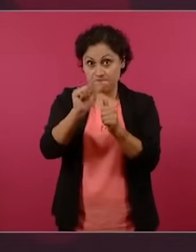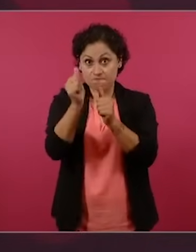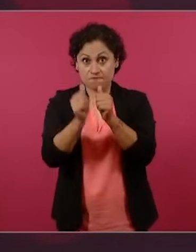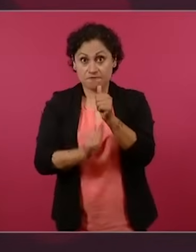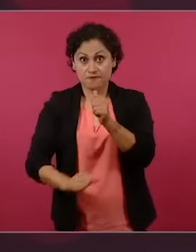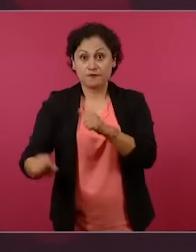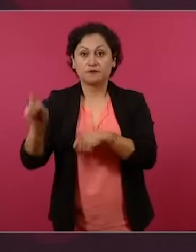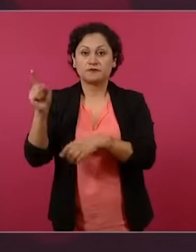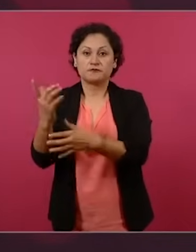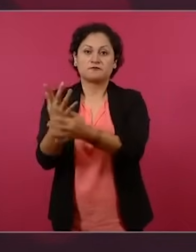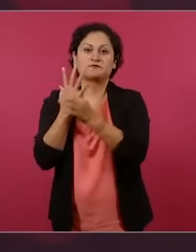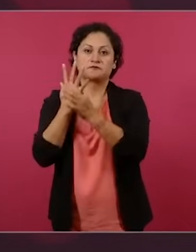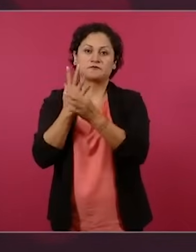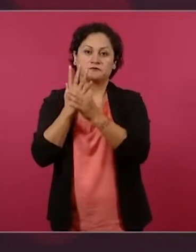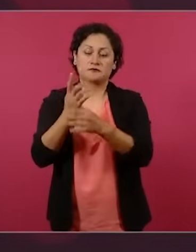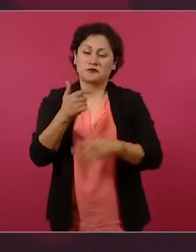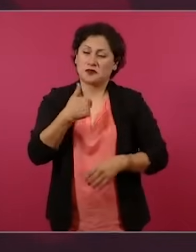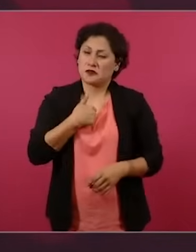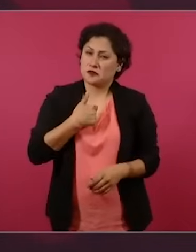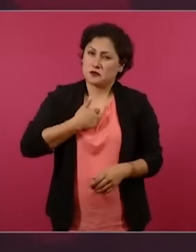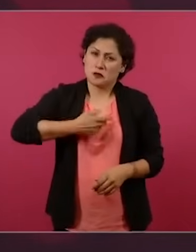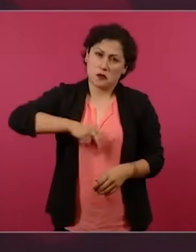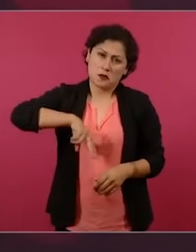bien chaquetero.